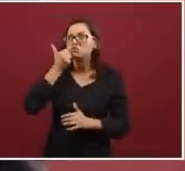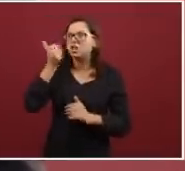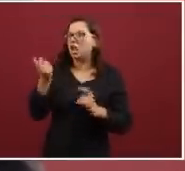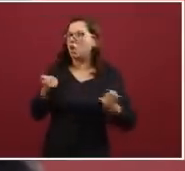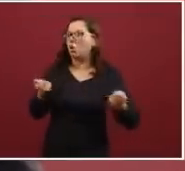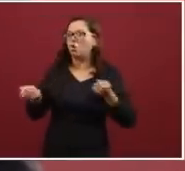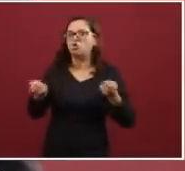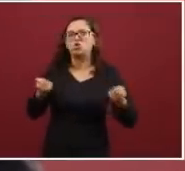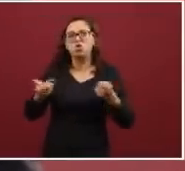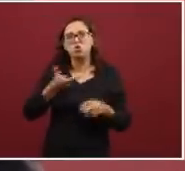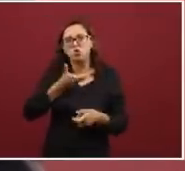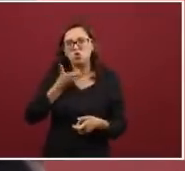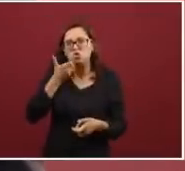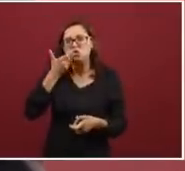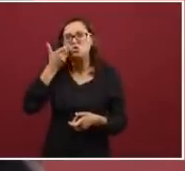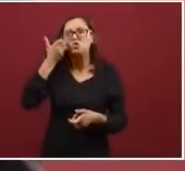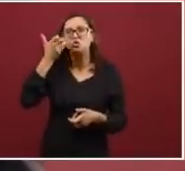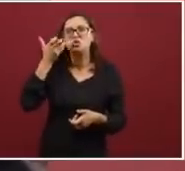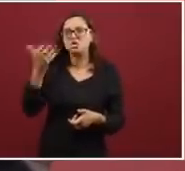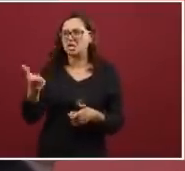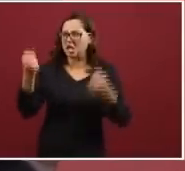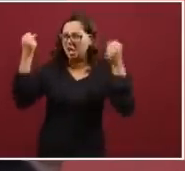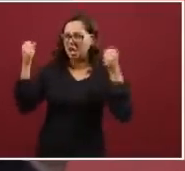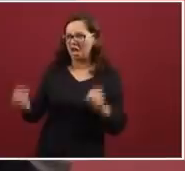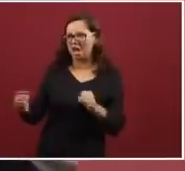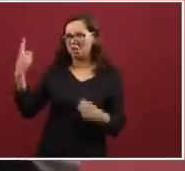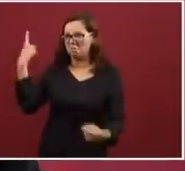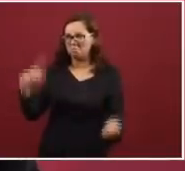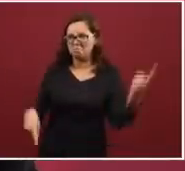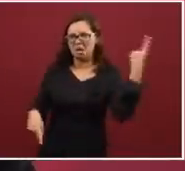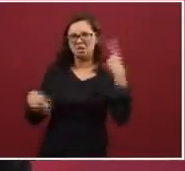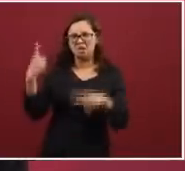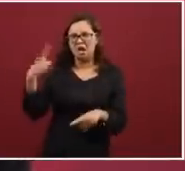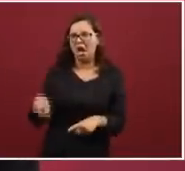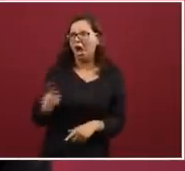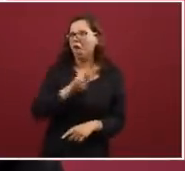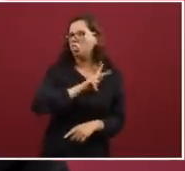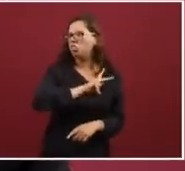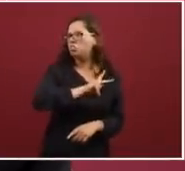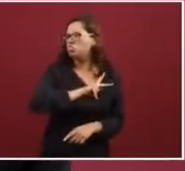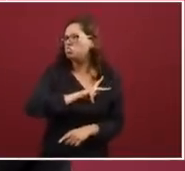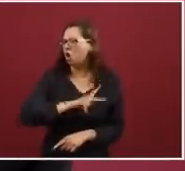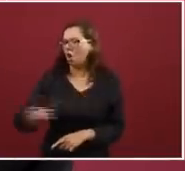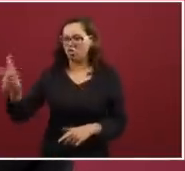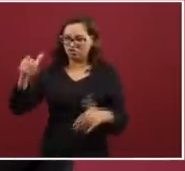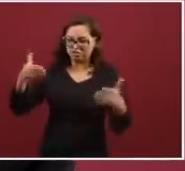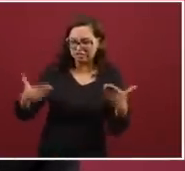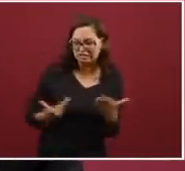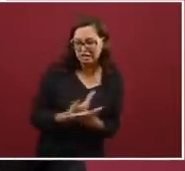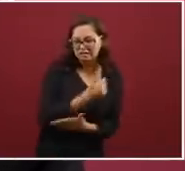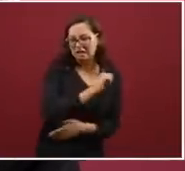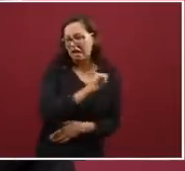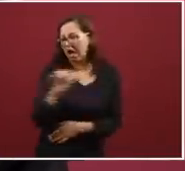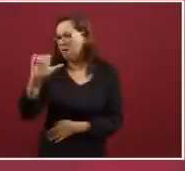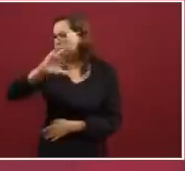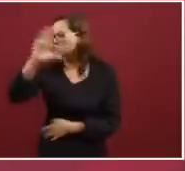está su cara autoritaria, ahora nos va a tener a todos, ¿sí?,